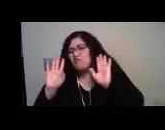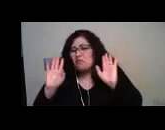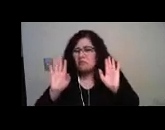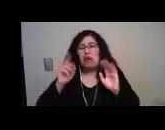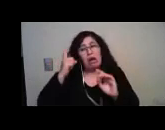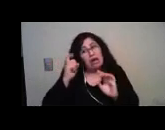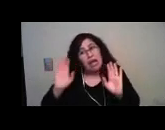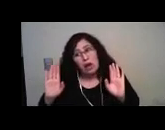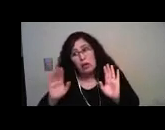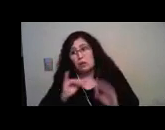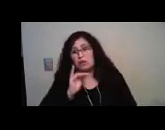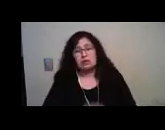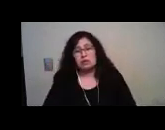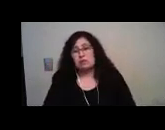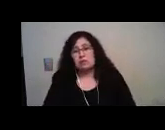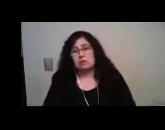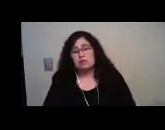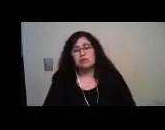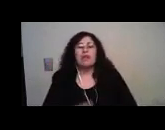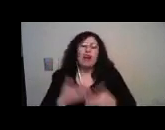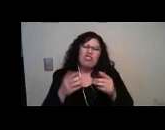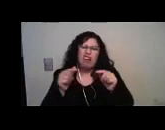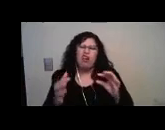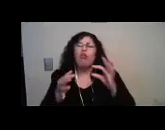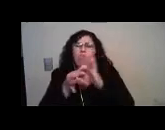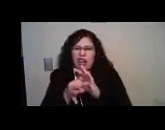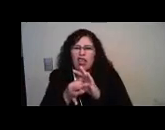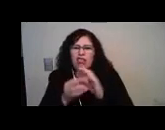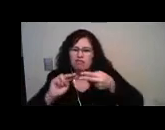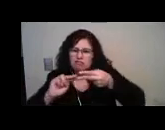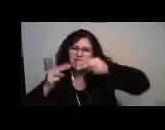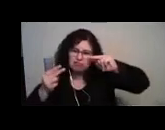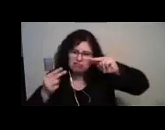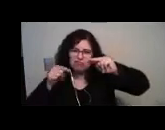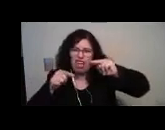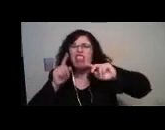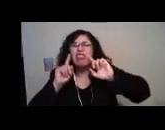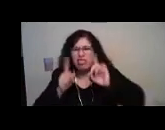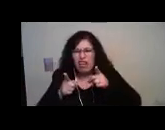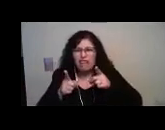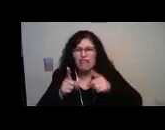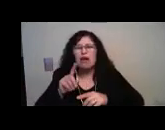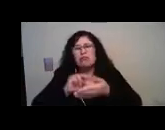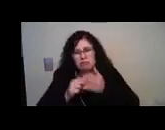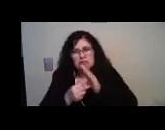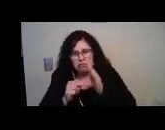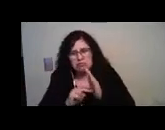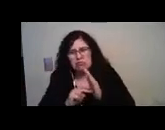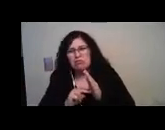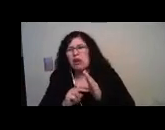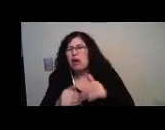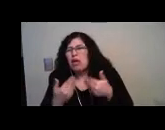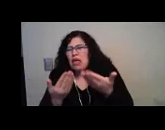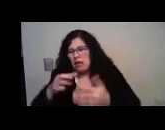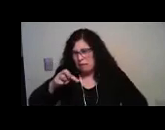Gracias, profe. Sí, básicamente asociado a condición genética, ¿ya? Puede ser una